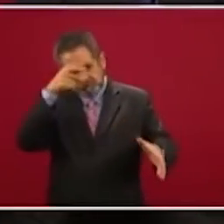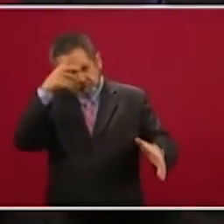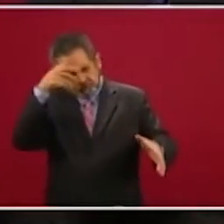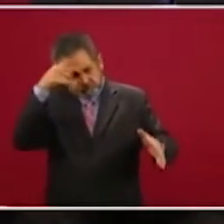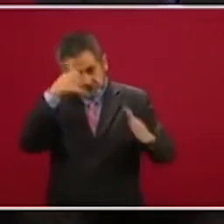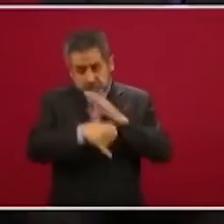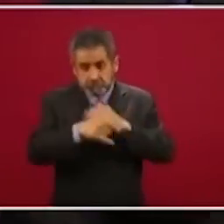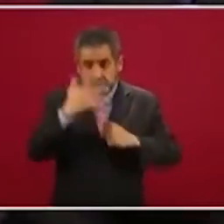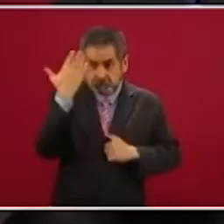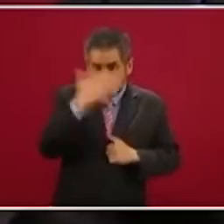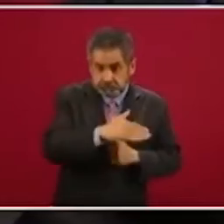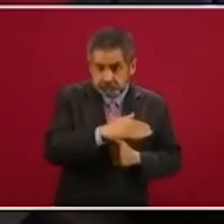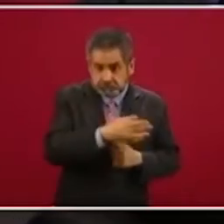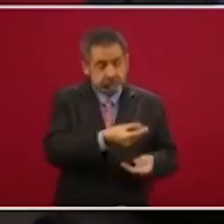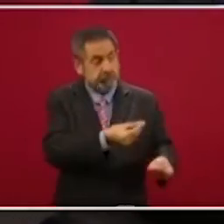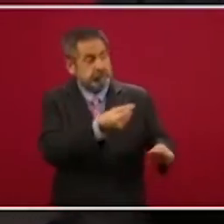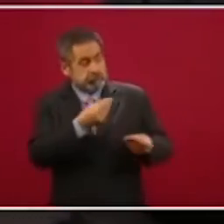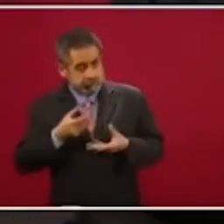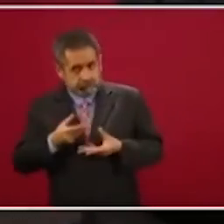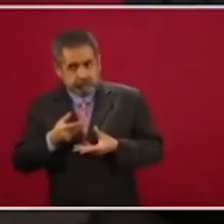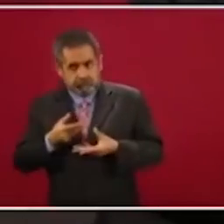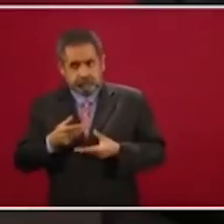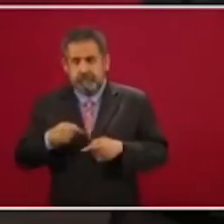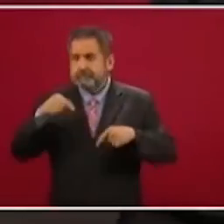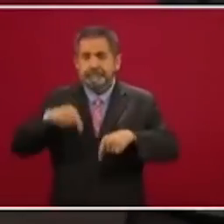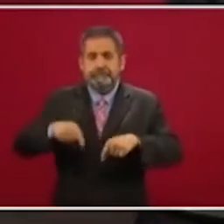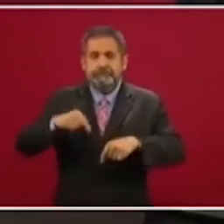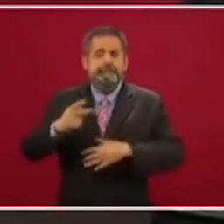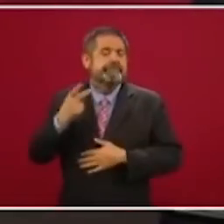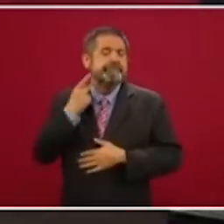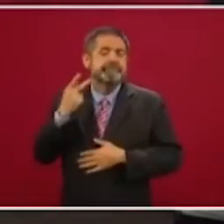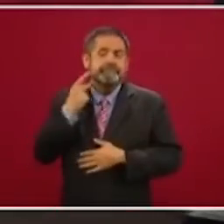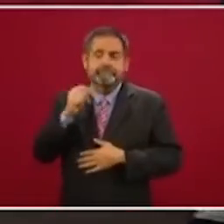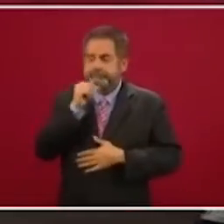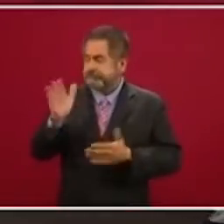aquí nada de política